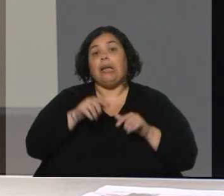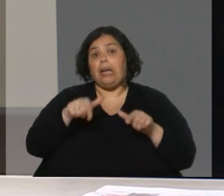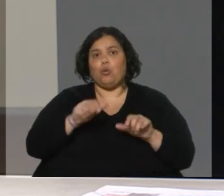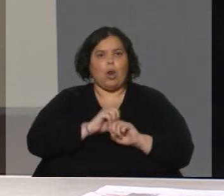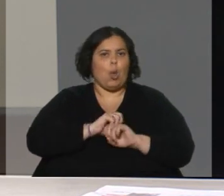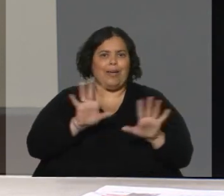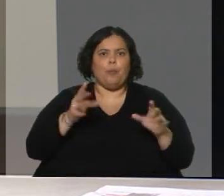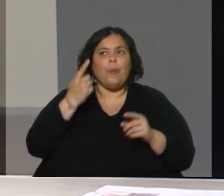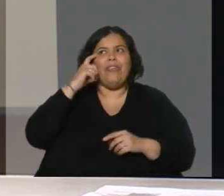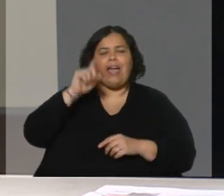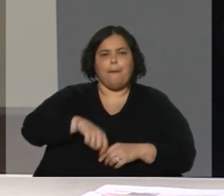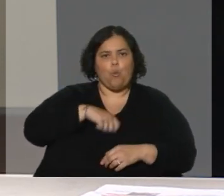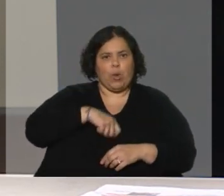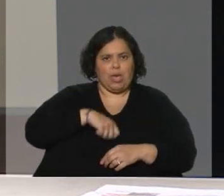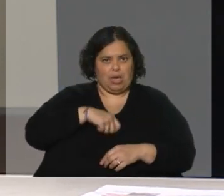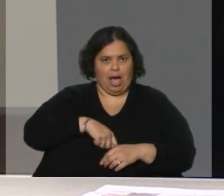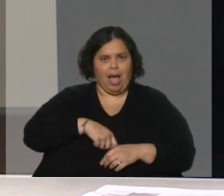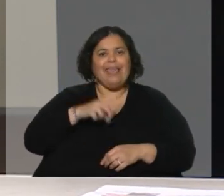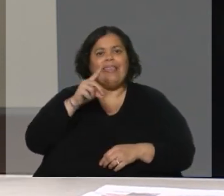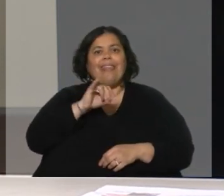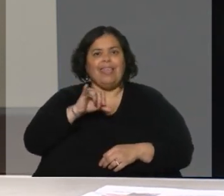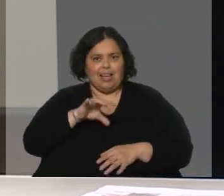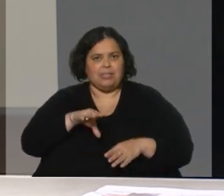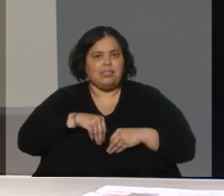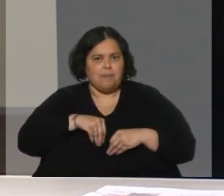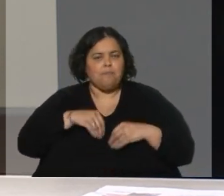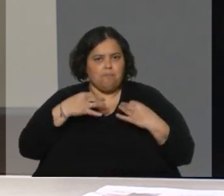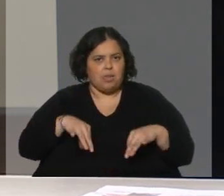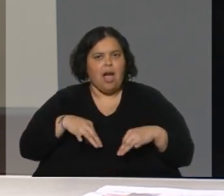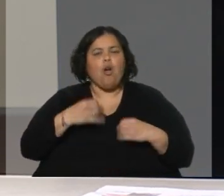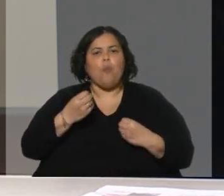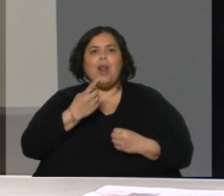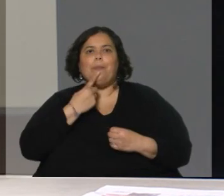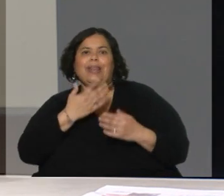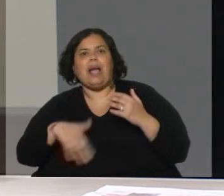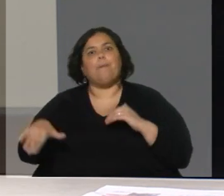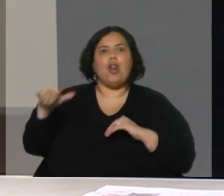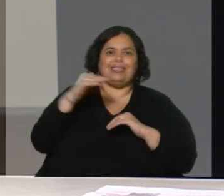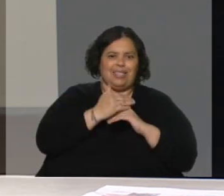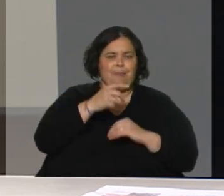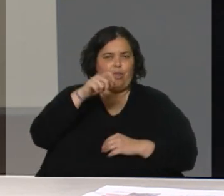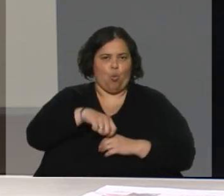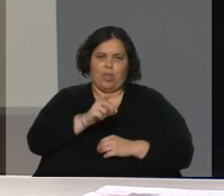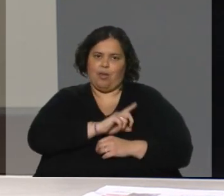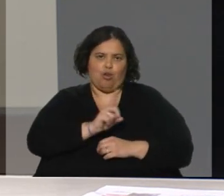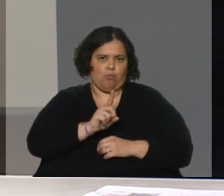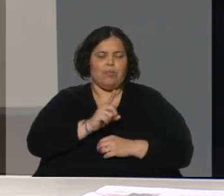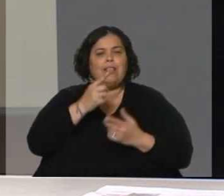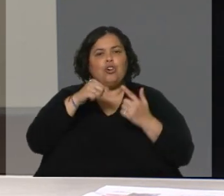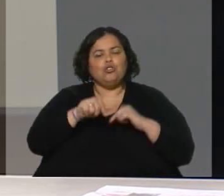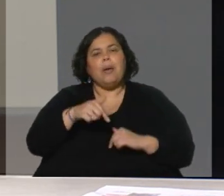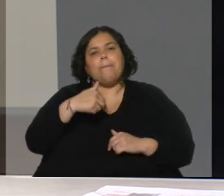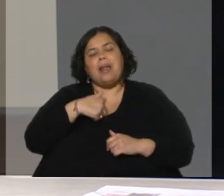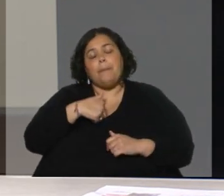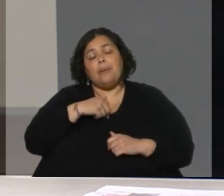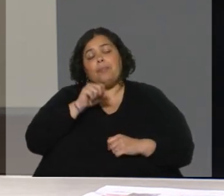pasar por eso y hablando con lo que él planteaba hoy del fiscal general yo creo de que la estructura que se armó de servicio descentralizado